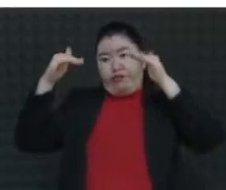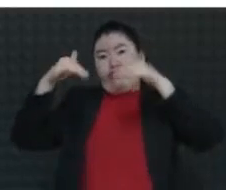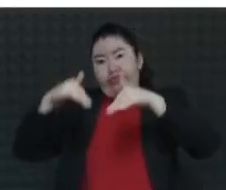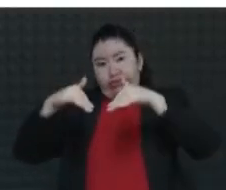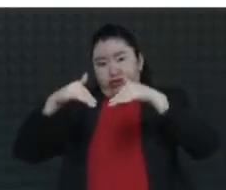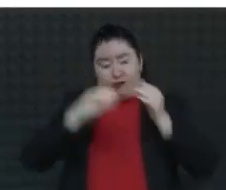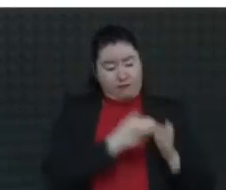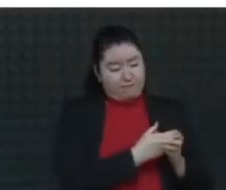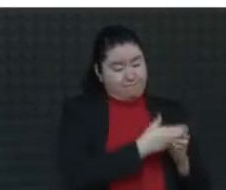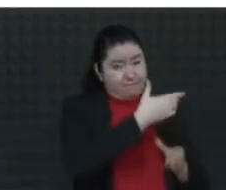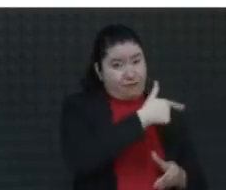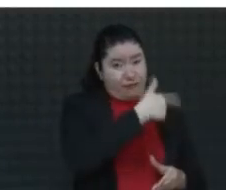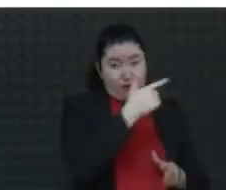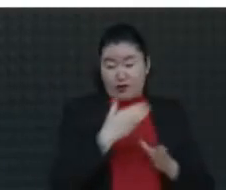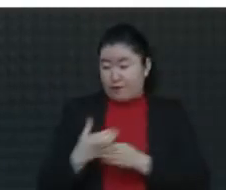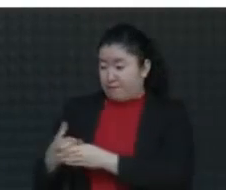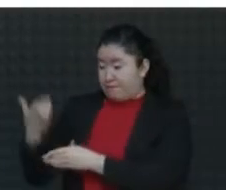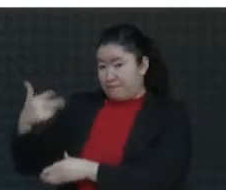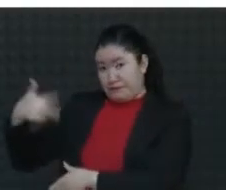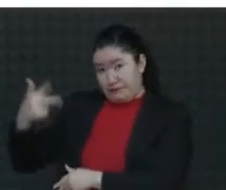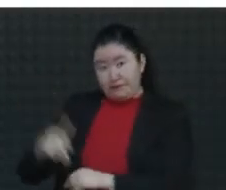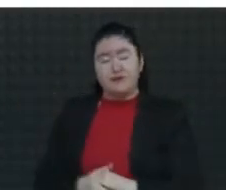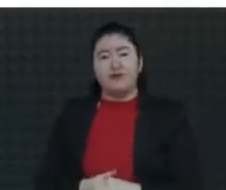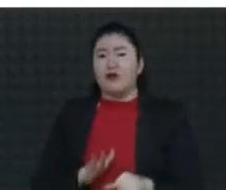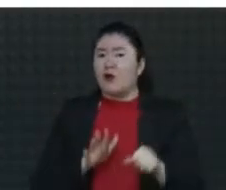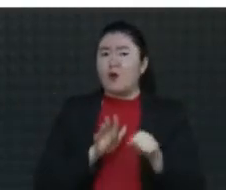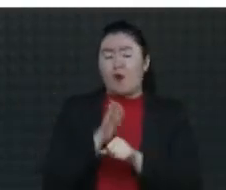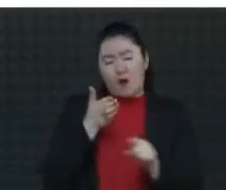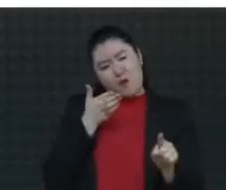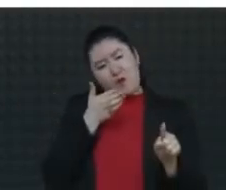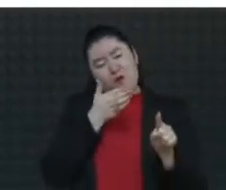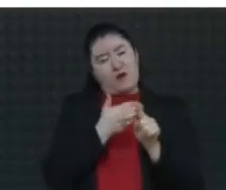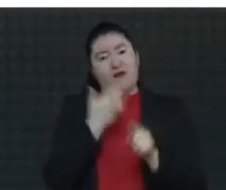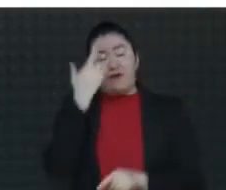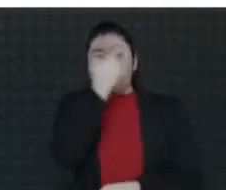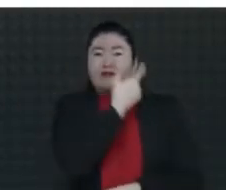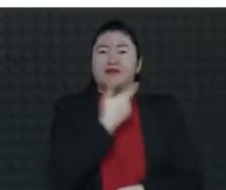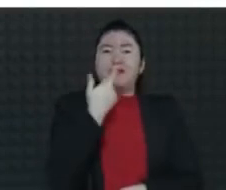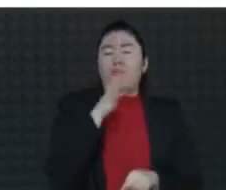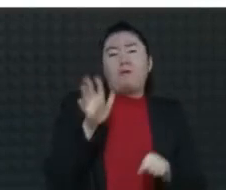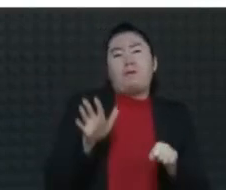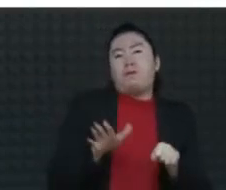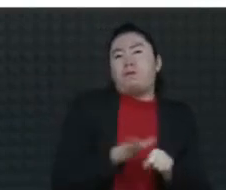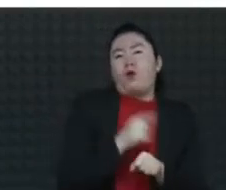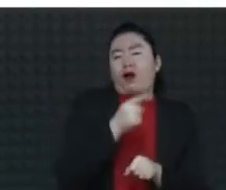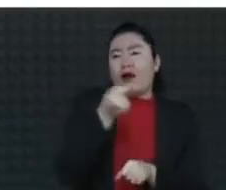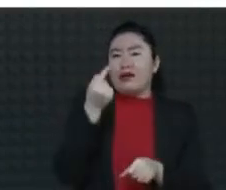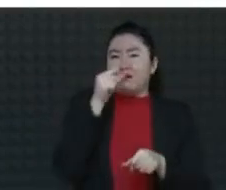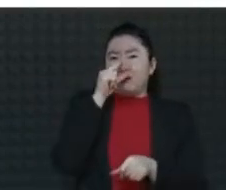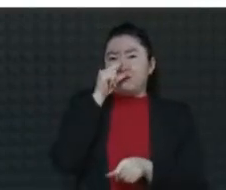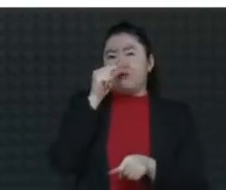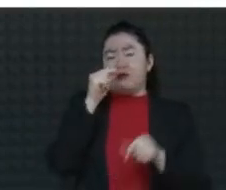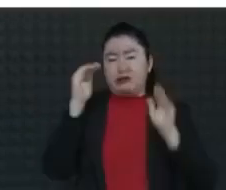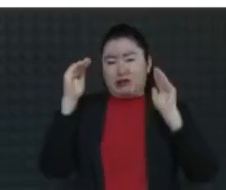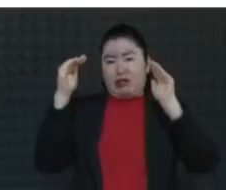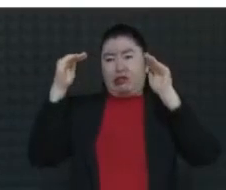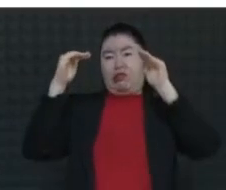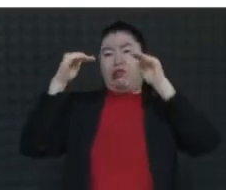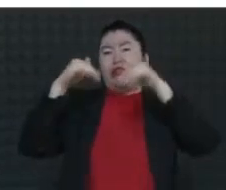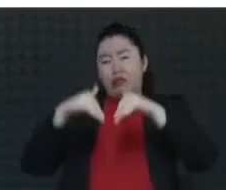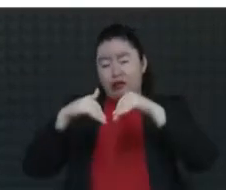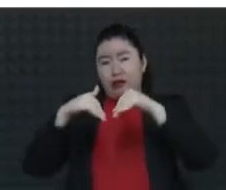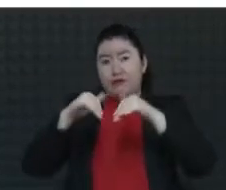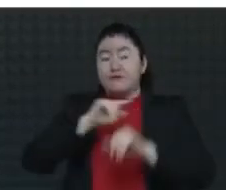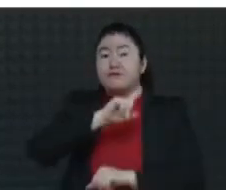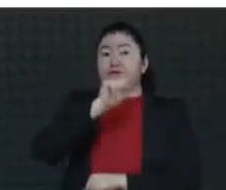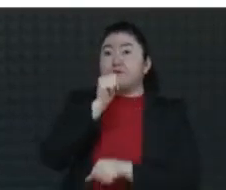13. El objetivo de la fase 2 fue determinar la causa inmediata, mecanismo de falla, que causó el colapso e